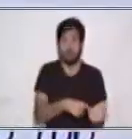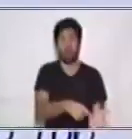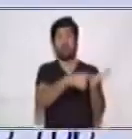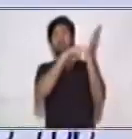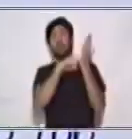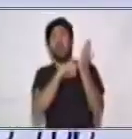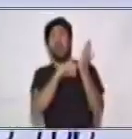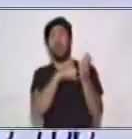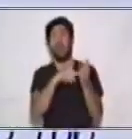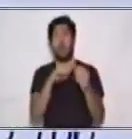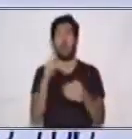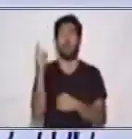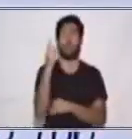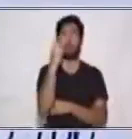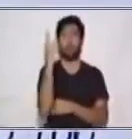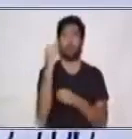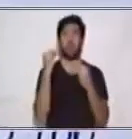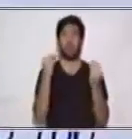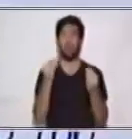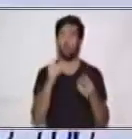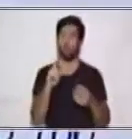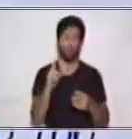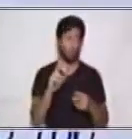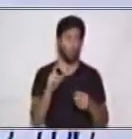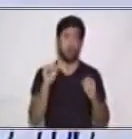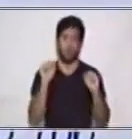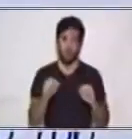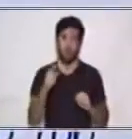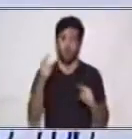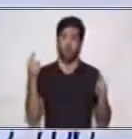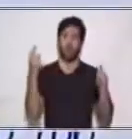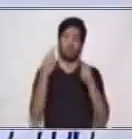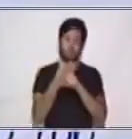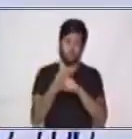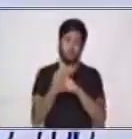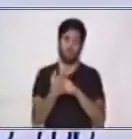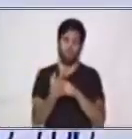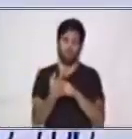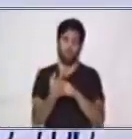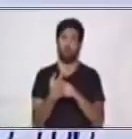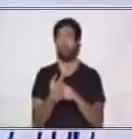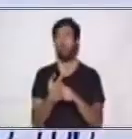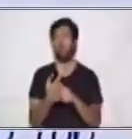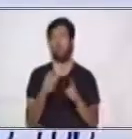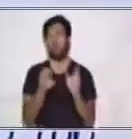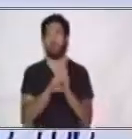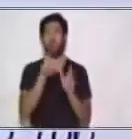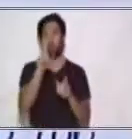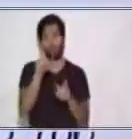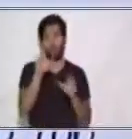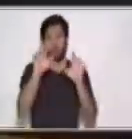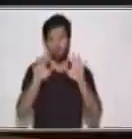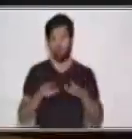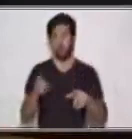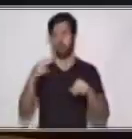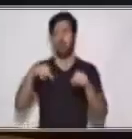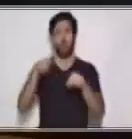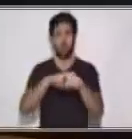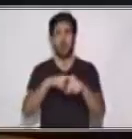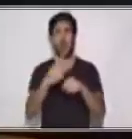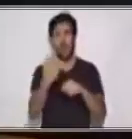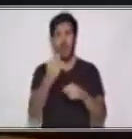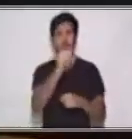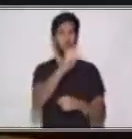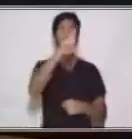y pues no puede ser así, sino que tú puedes transmitir un mensaje, una idea sencilla sin la importancia que las